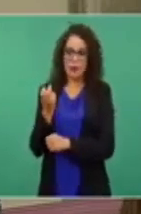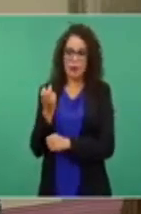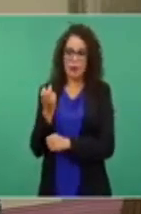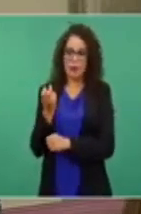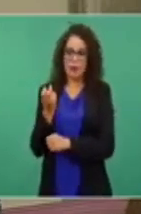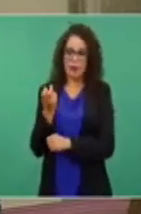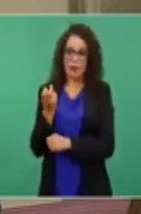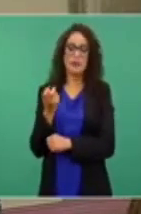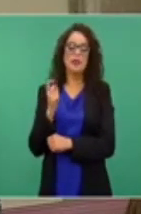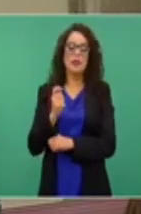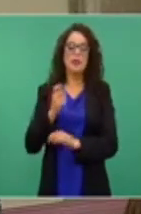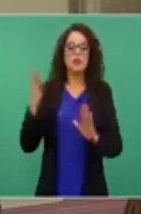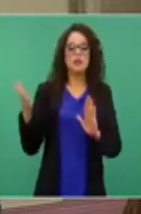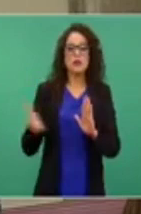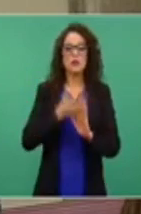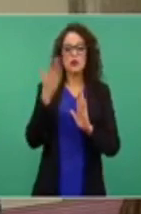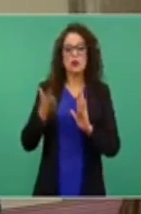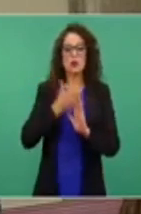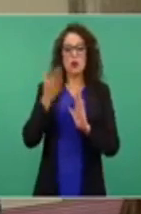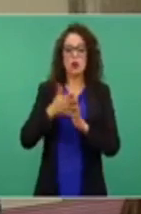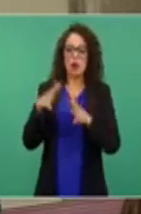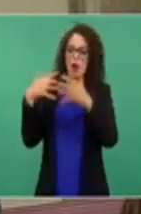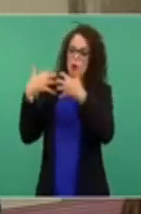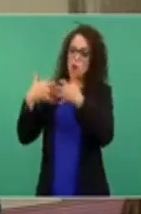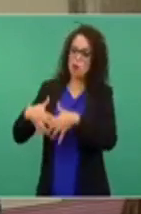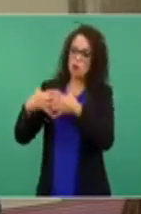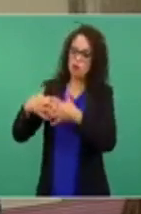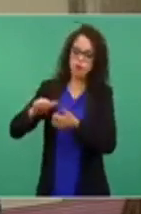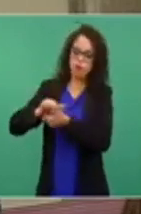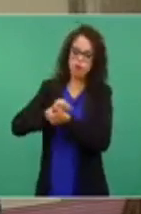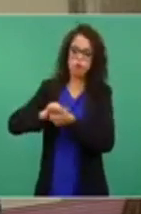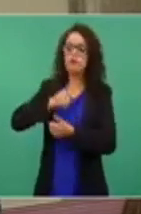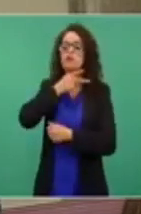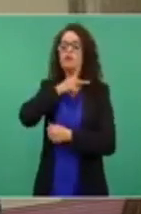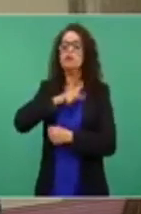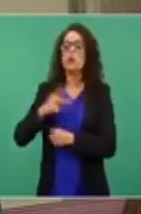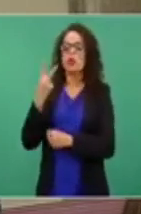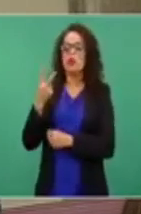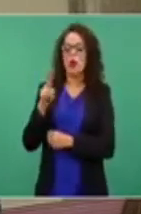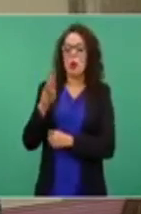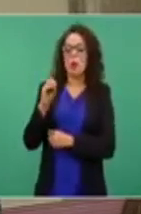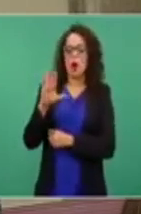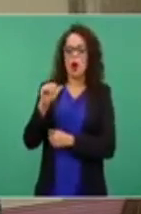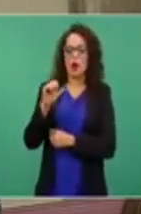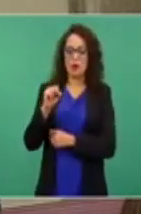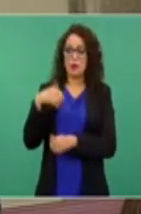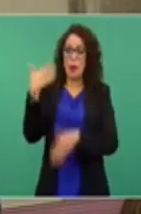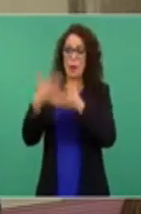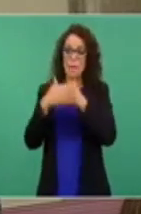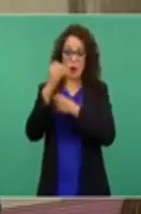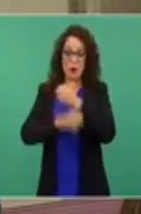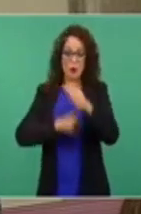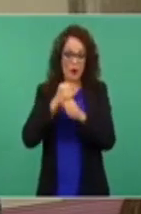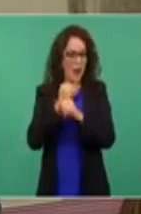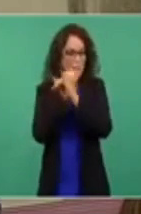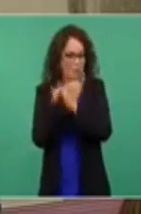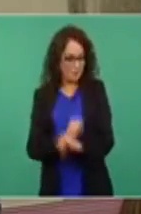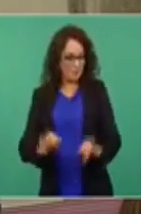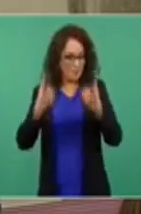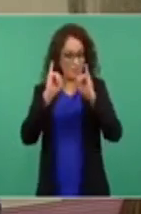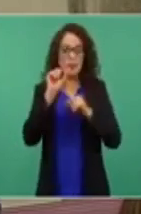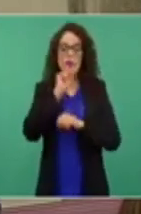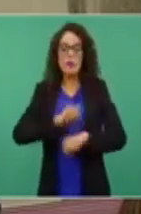suspenda la construcción de la refinería de Dos Bocas, que el año próximo será inaugurada, y por supuesto también que